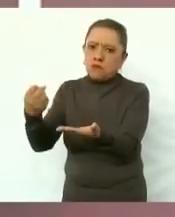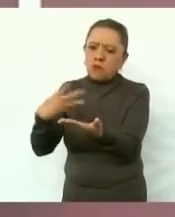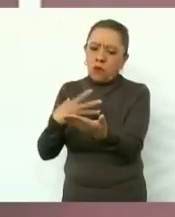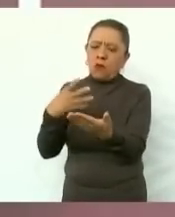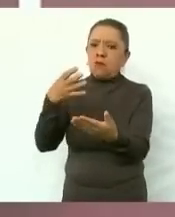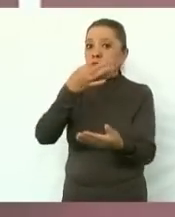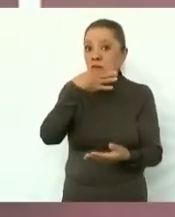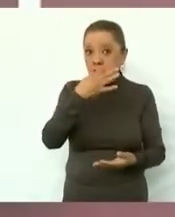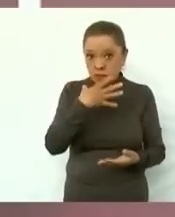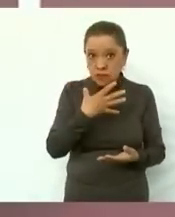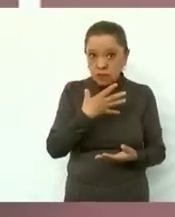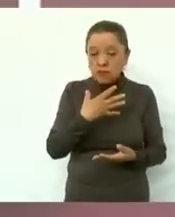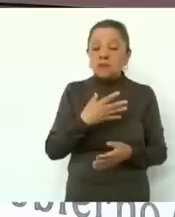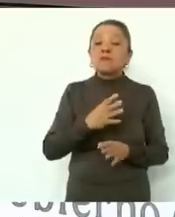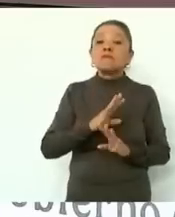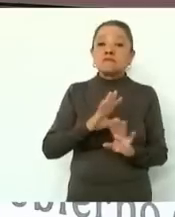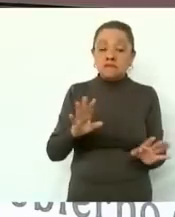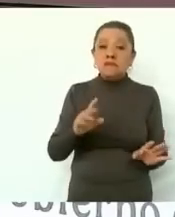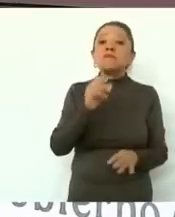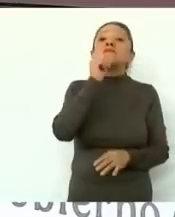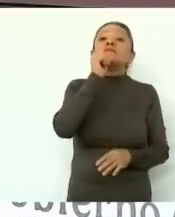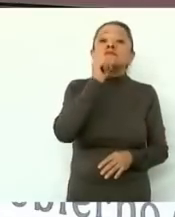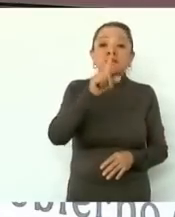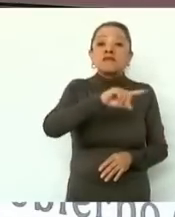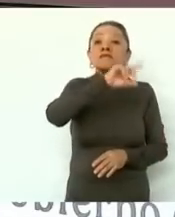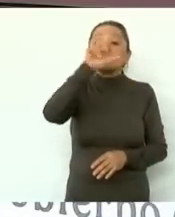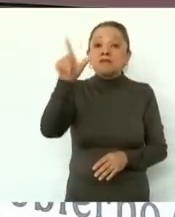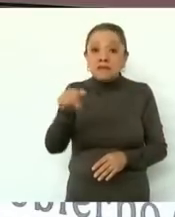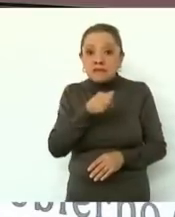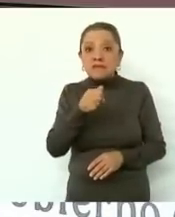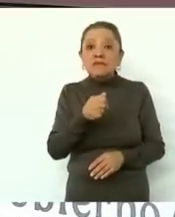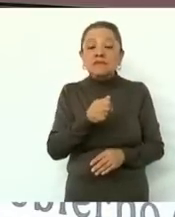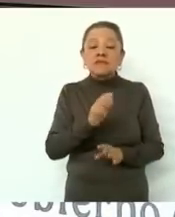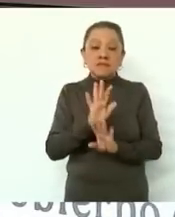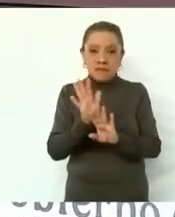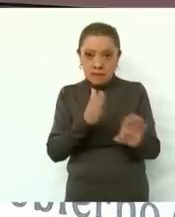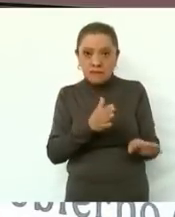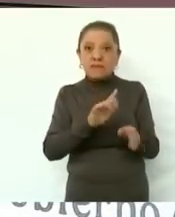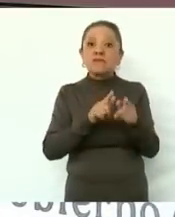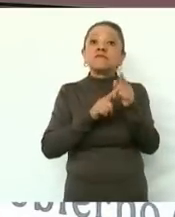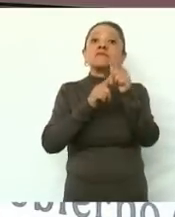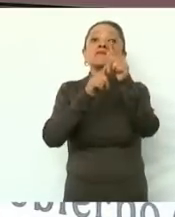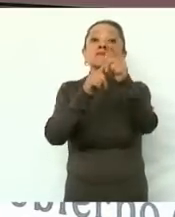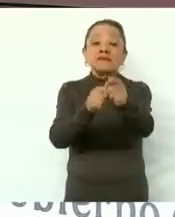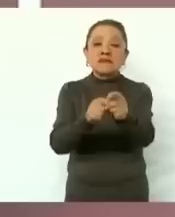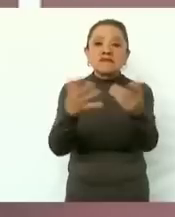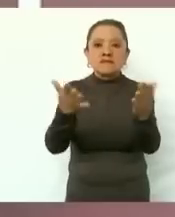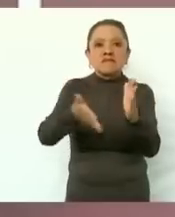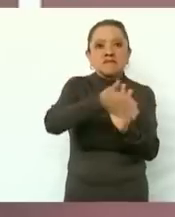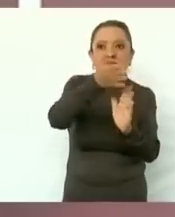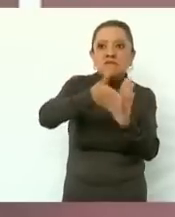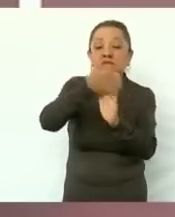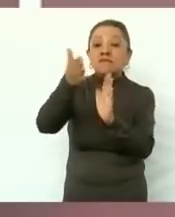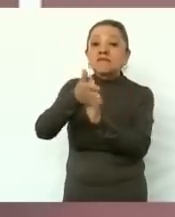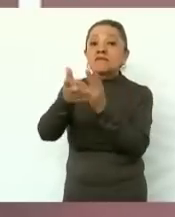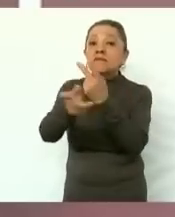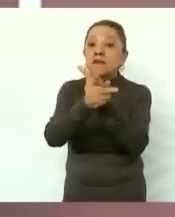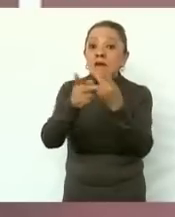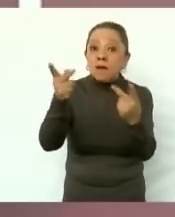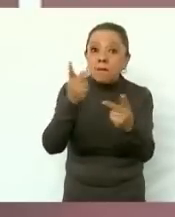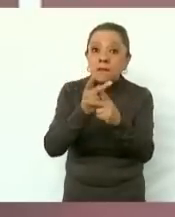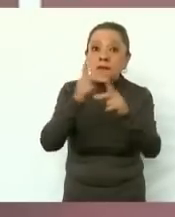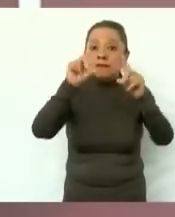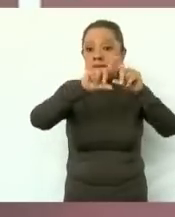más preparatorias en todo el país, más preparatorias, educación media superior y